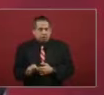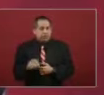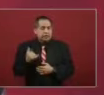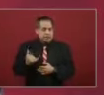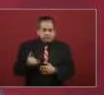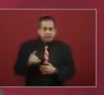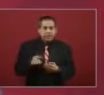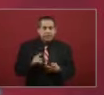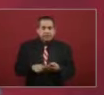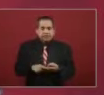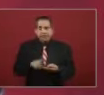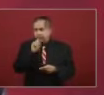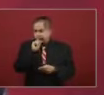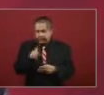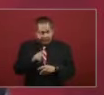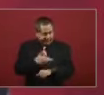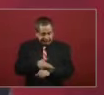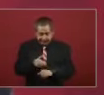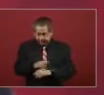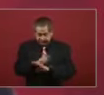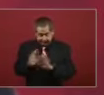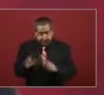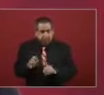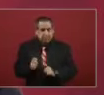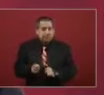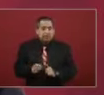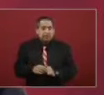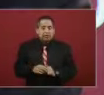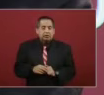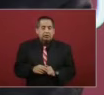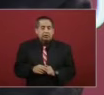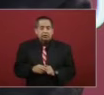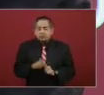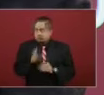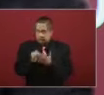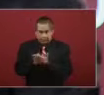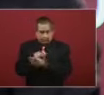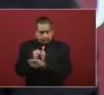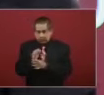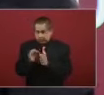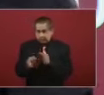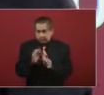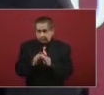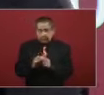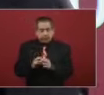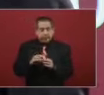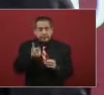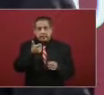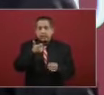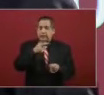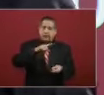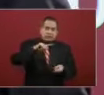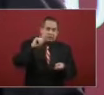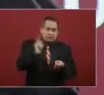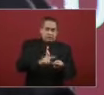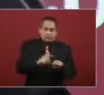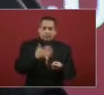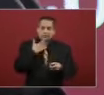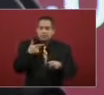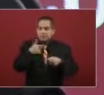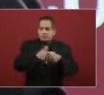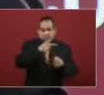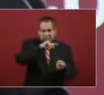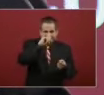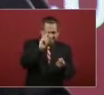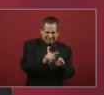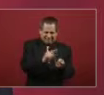Y ya también está resuelto de que bajan los precios de los